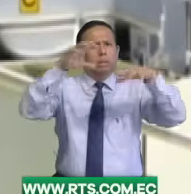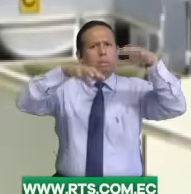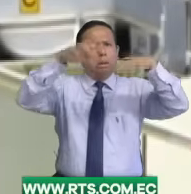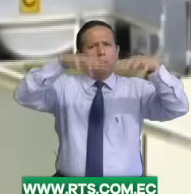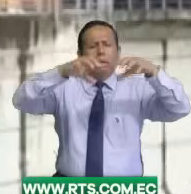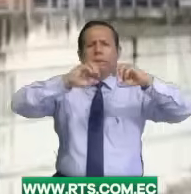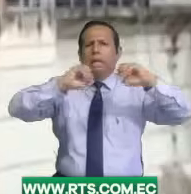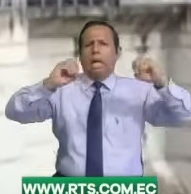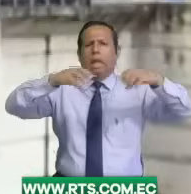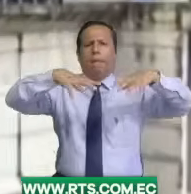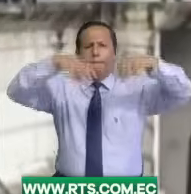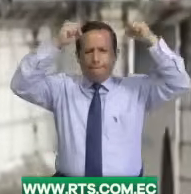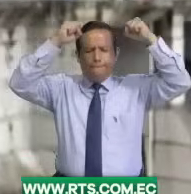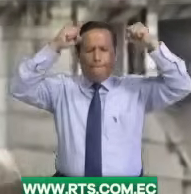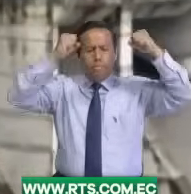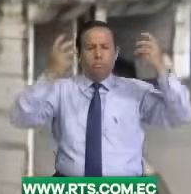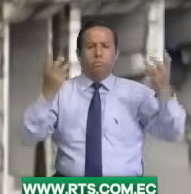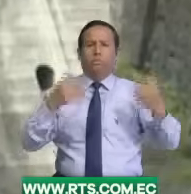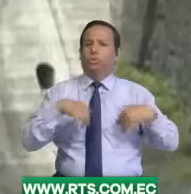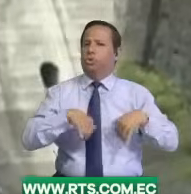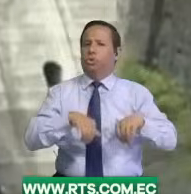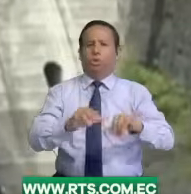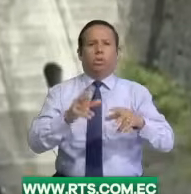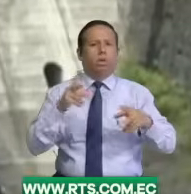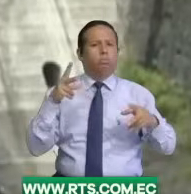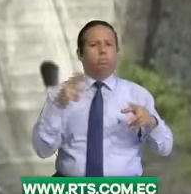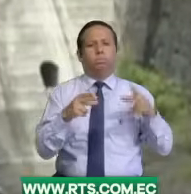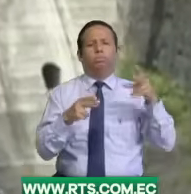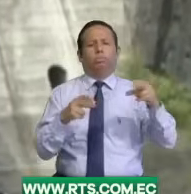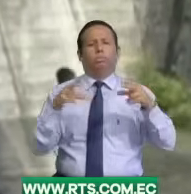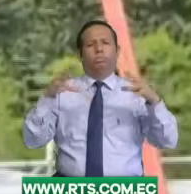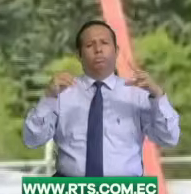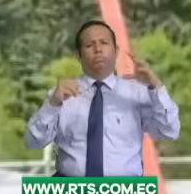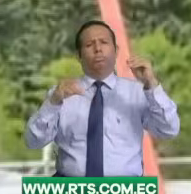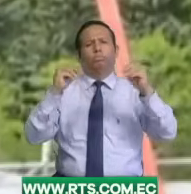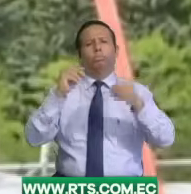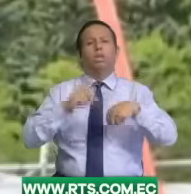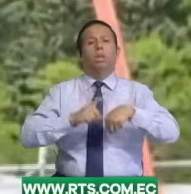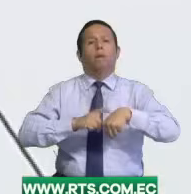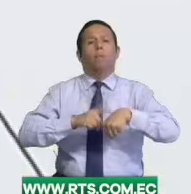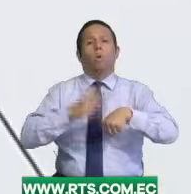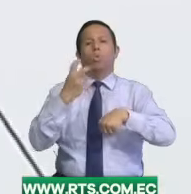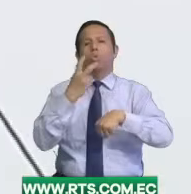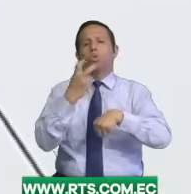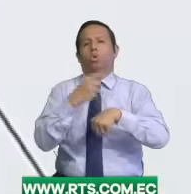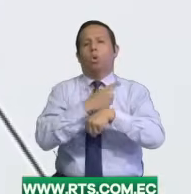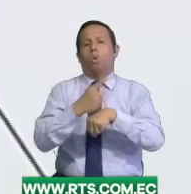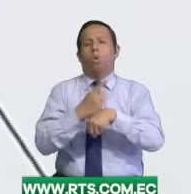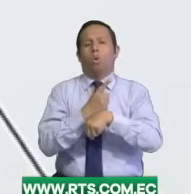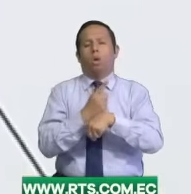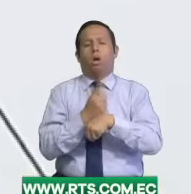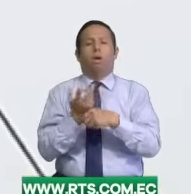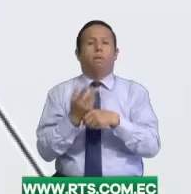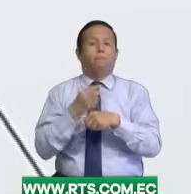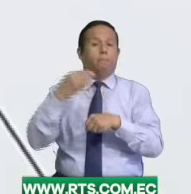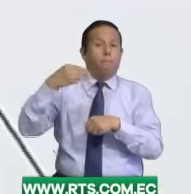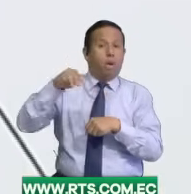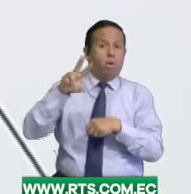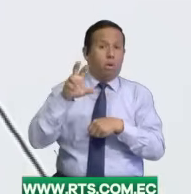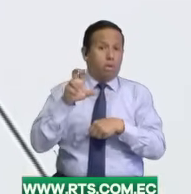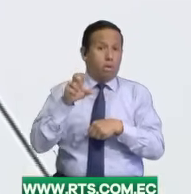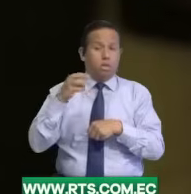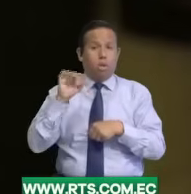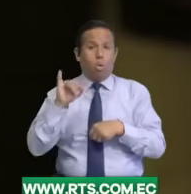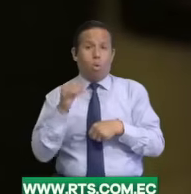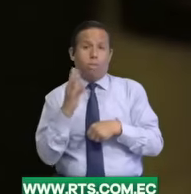mantiene la suspensión del suministro eléctrico de hasta 12 horas para este miércoles 13 y jueves